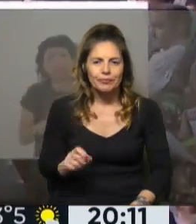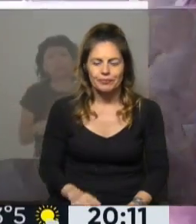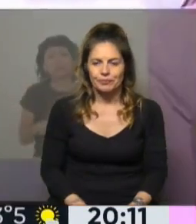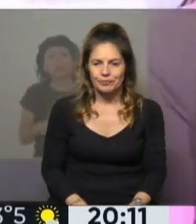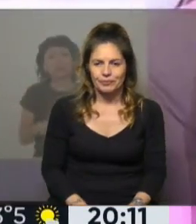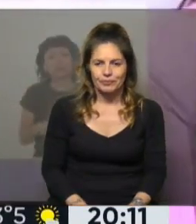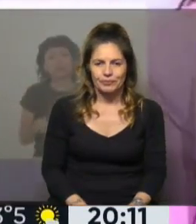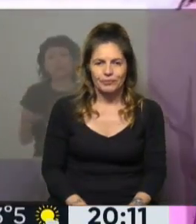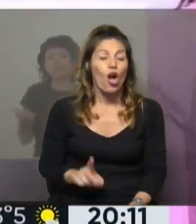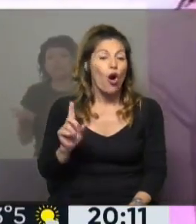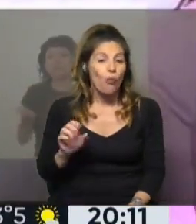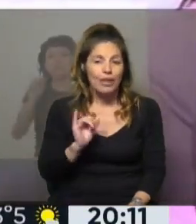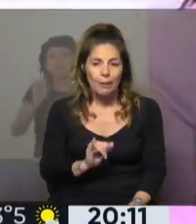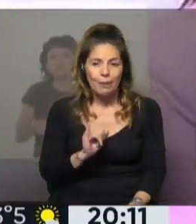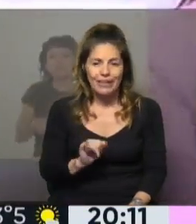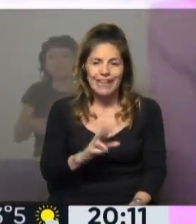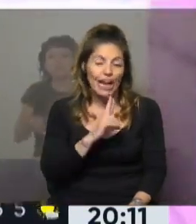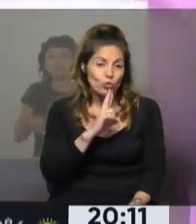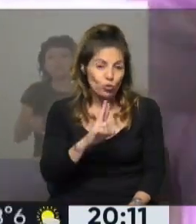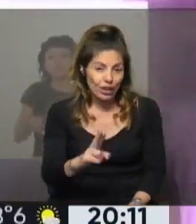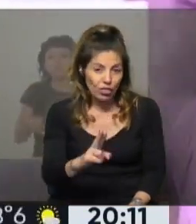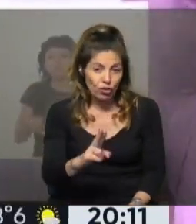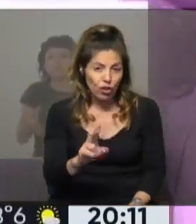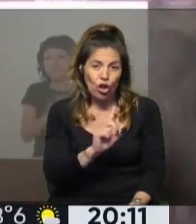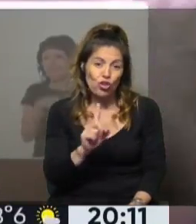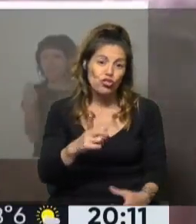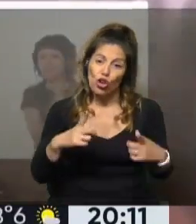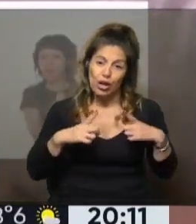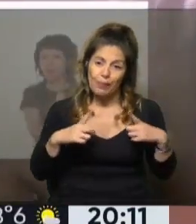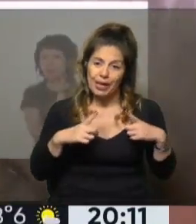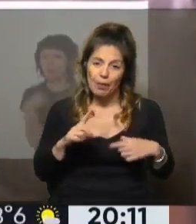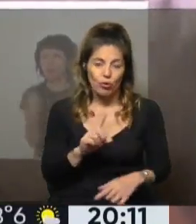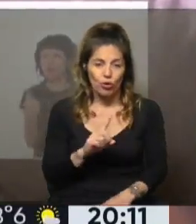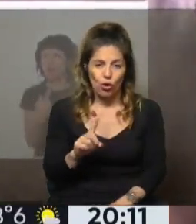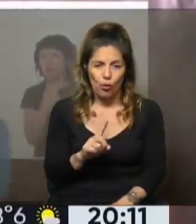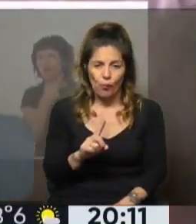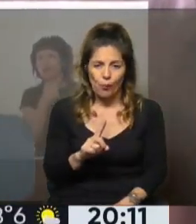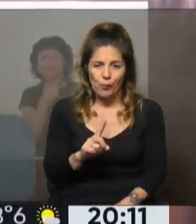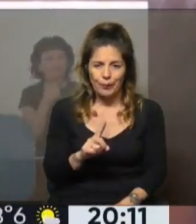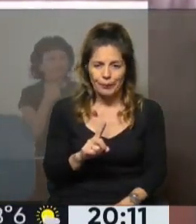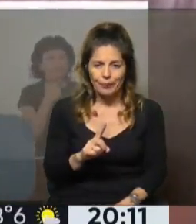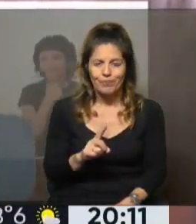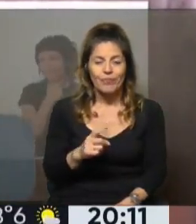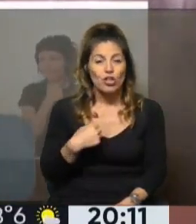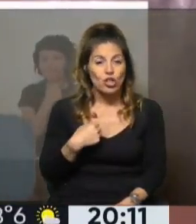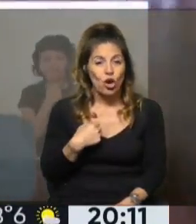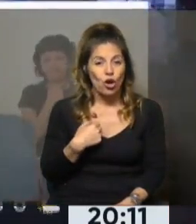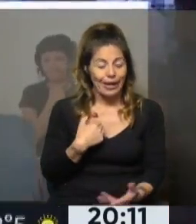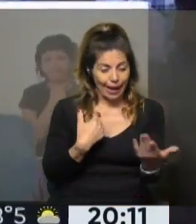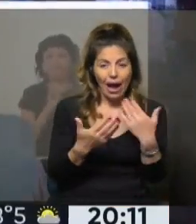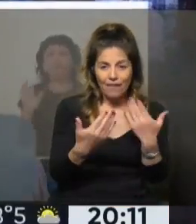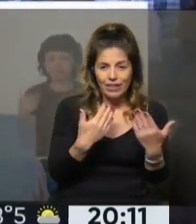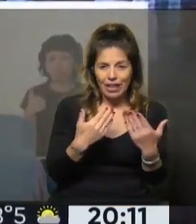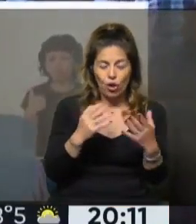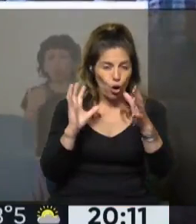obviamente obviamente losos y me he comunicado con